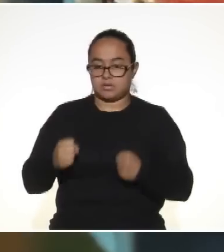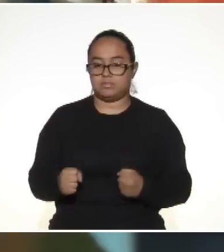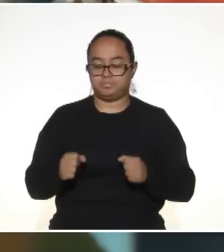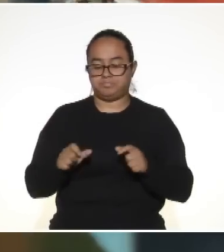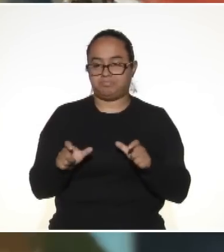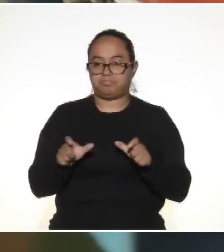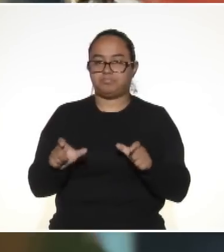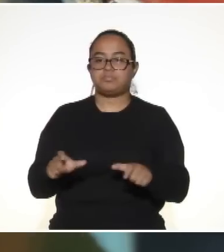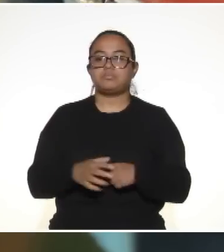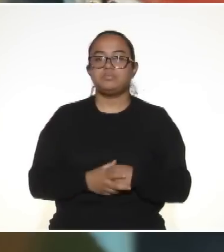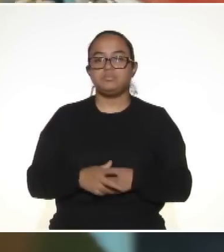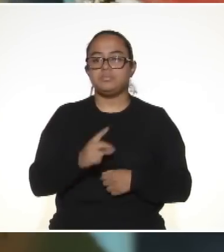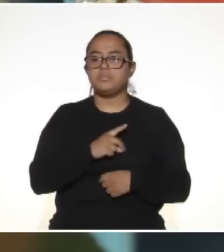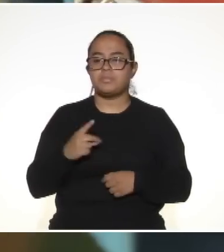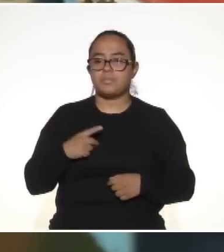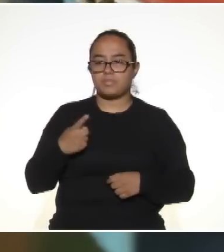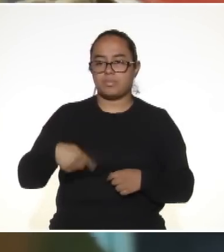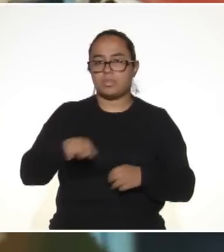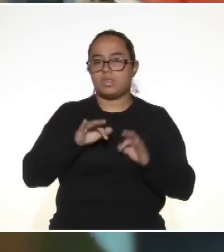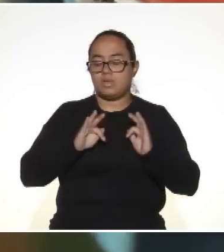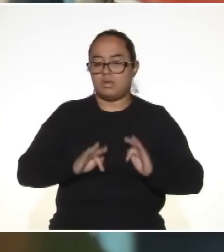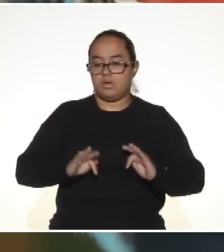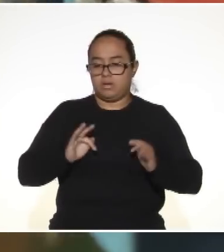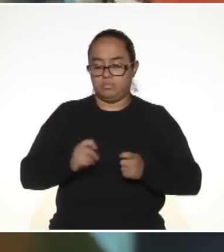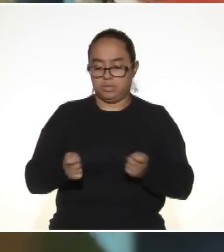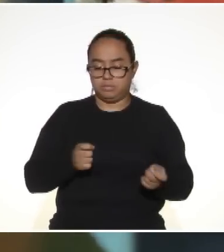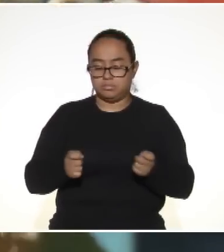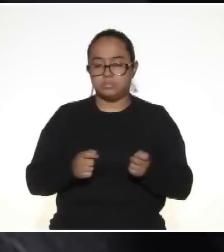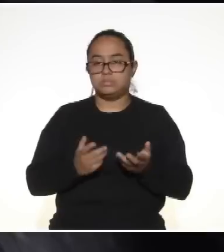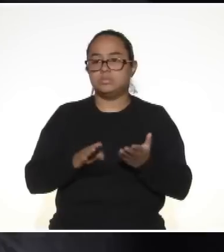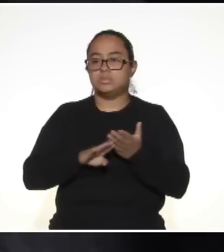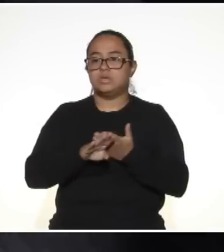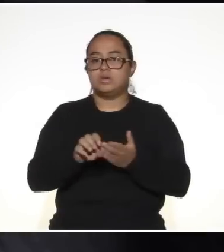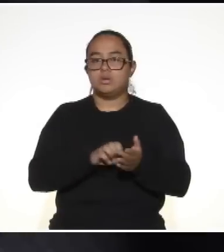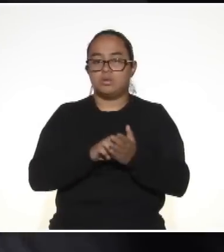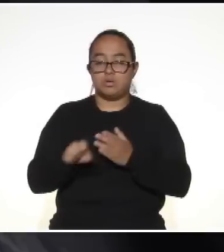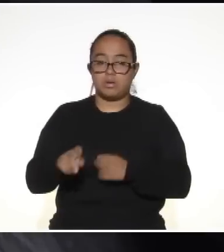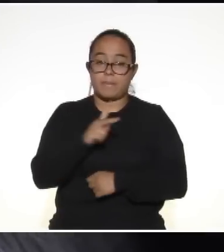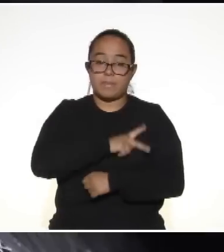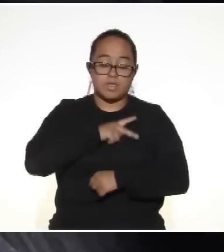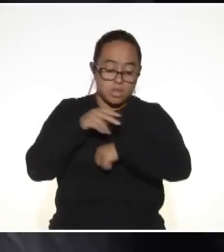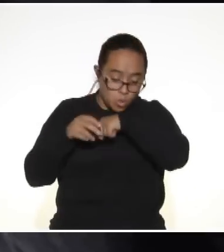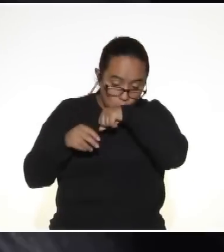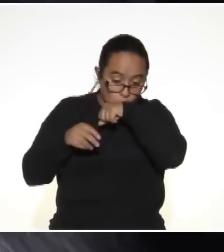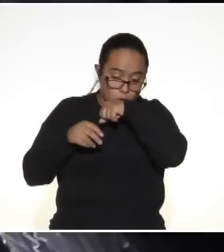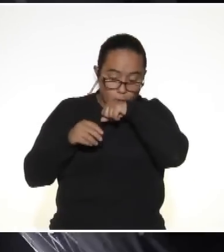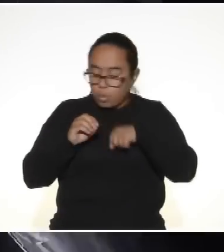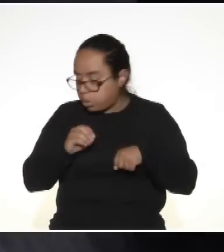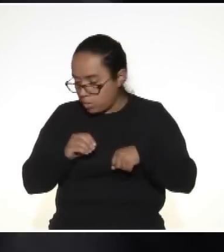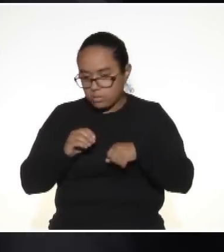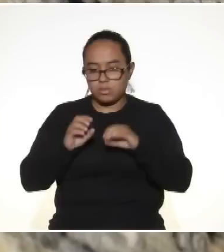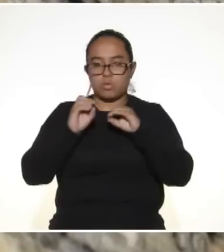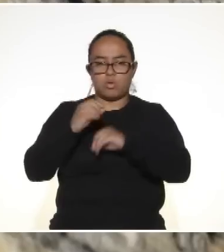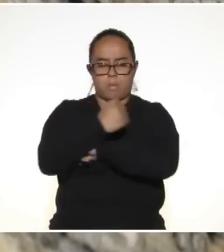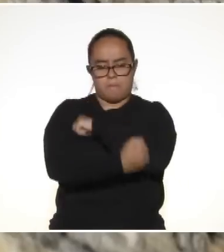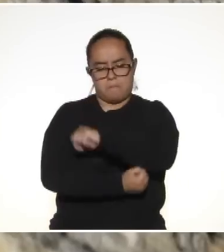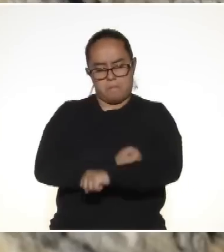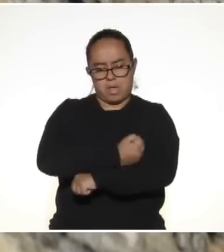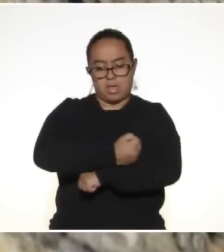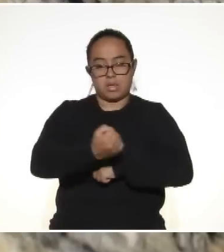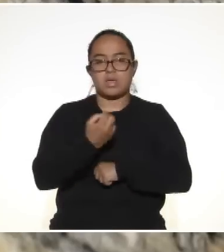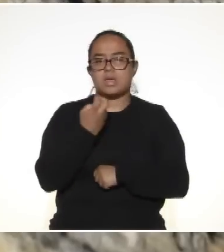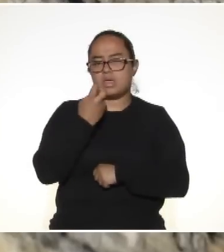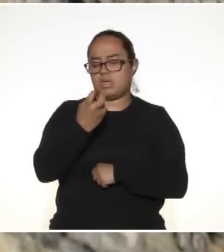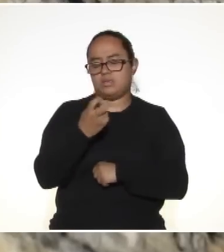Lo siguiente es mantener la calma y vamos a evitar acciones como succionar el veneno, poner torniquetes y cualquiera de